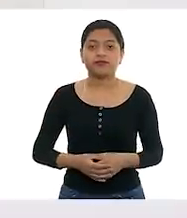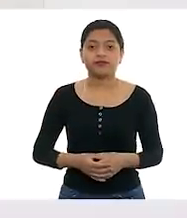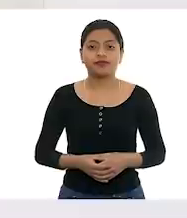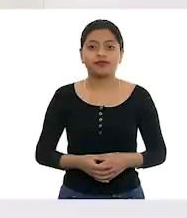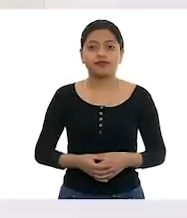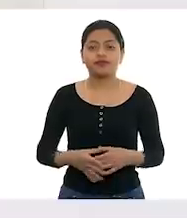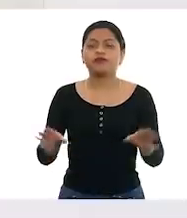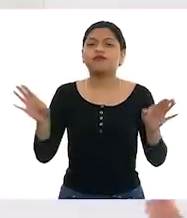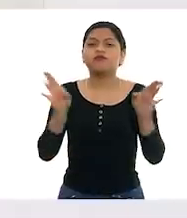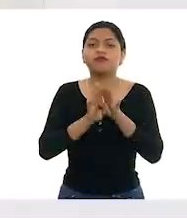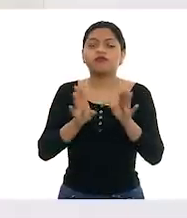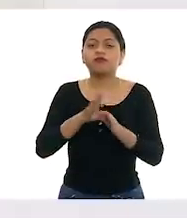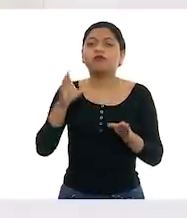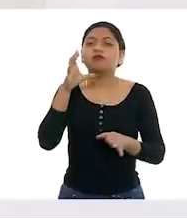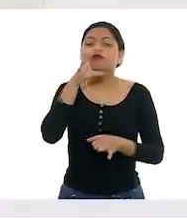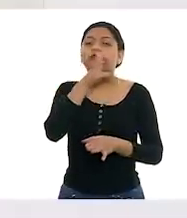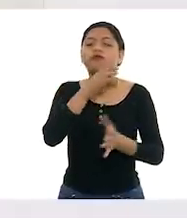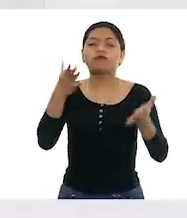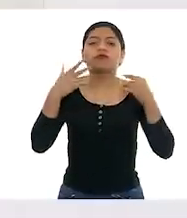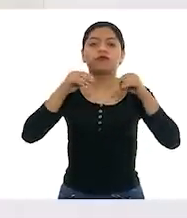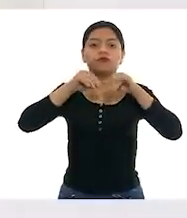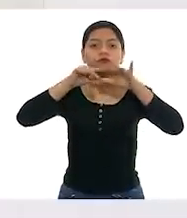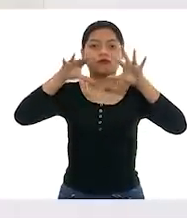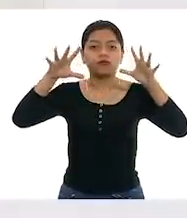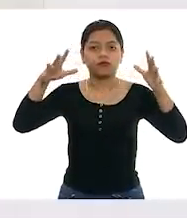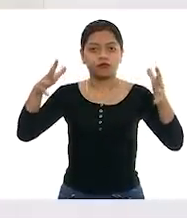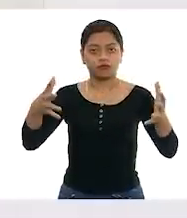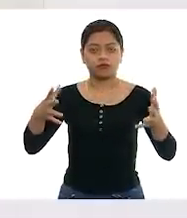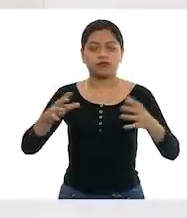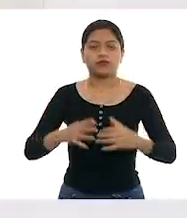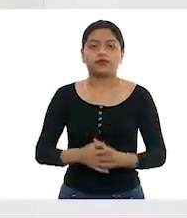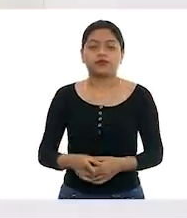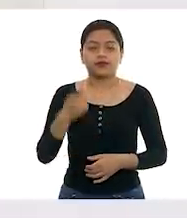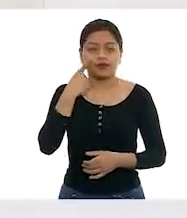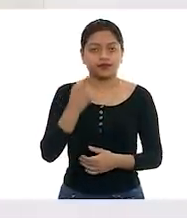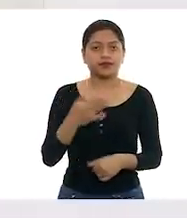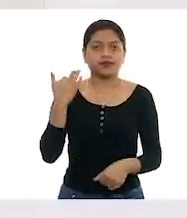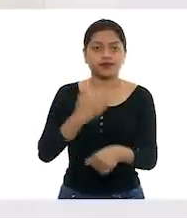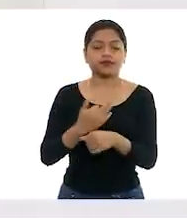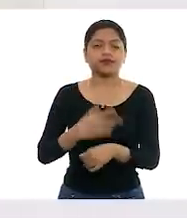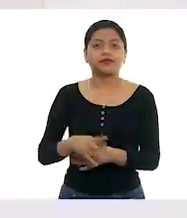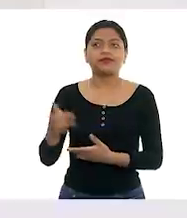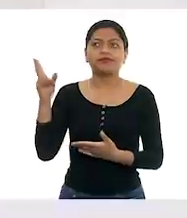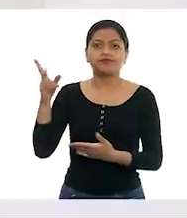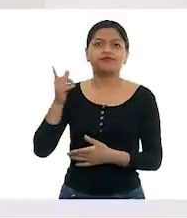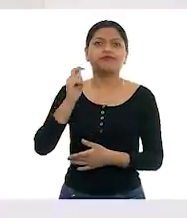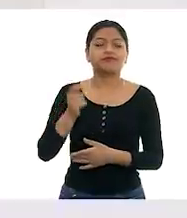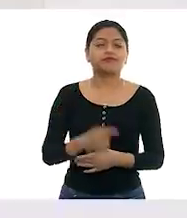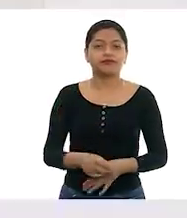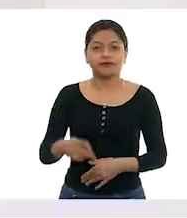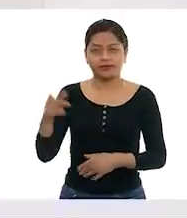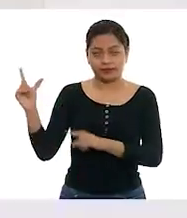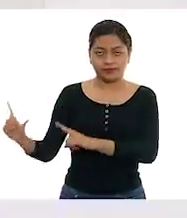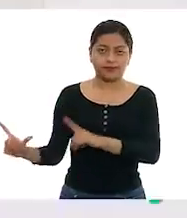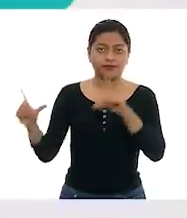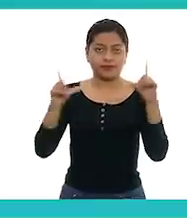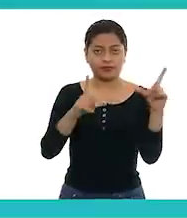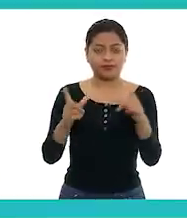va a dispersar el calor. Ah, muy bien, maestra. Ahora, veamos cómo se resume en la siguiente